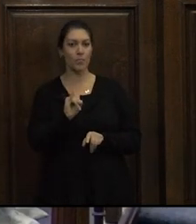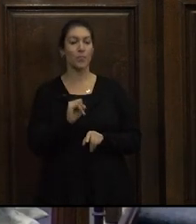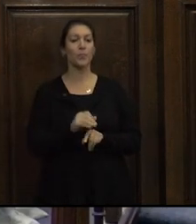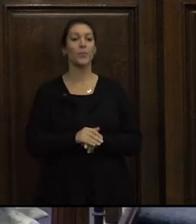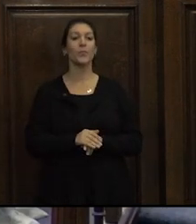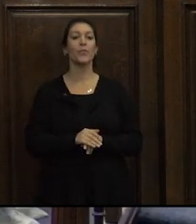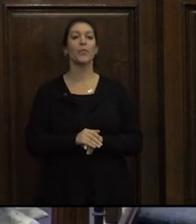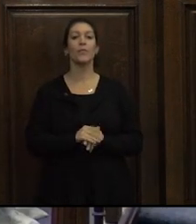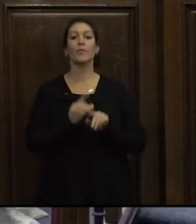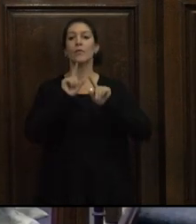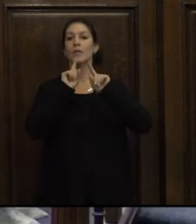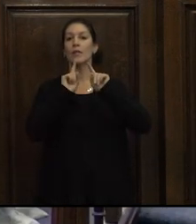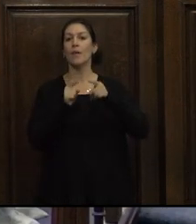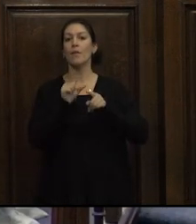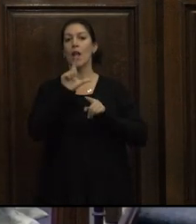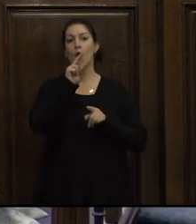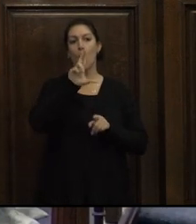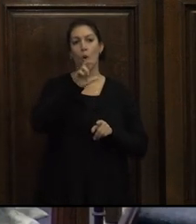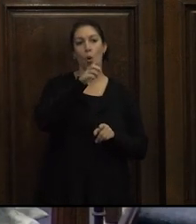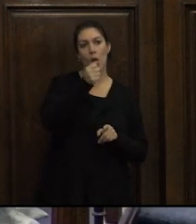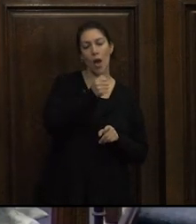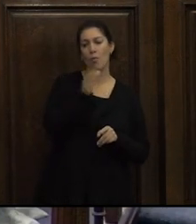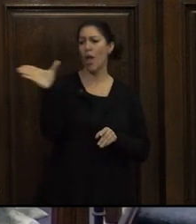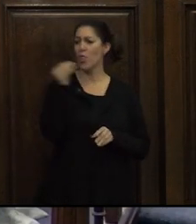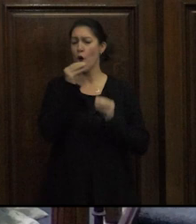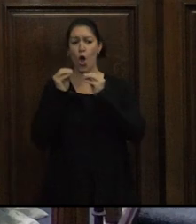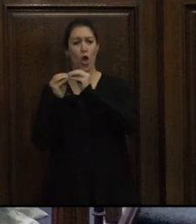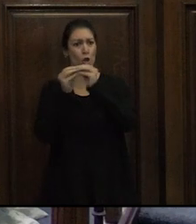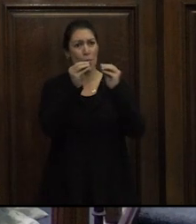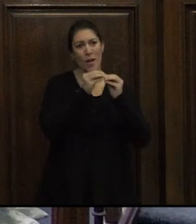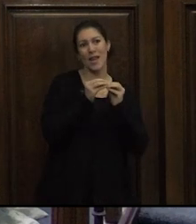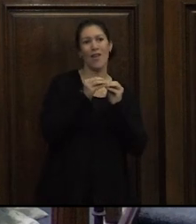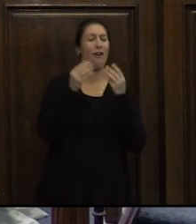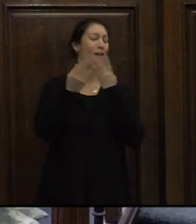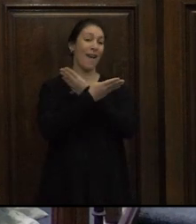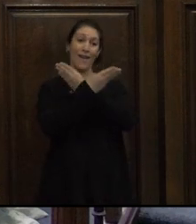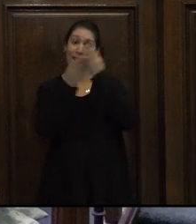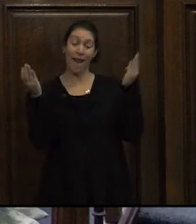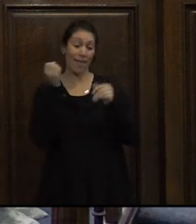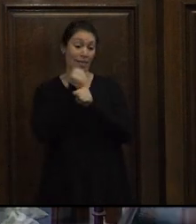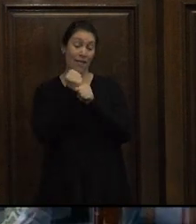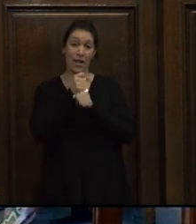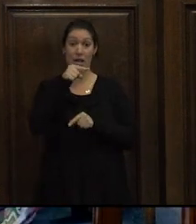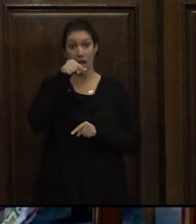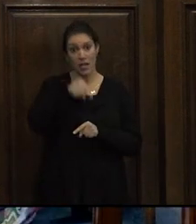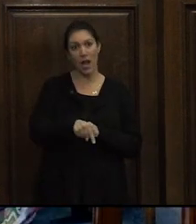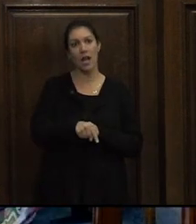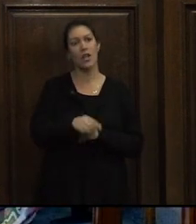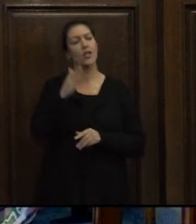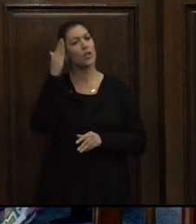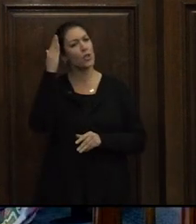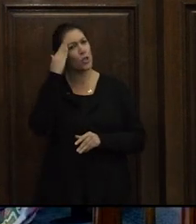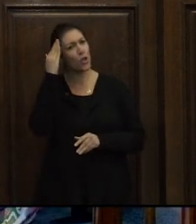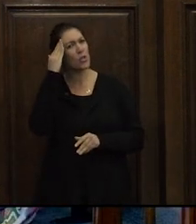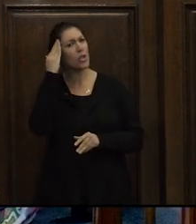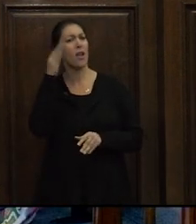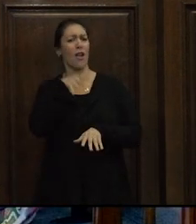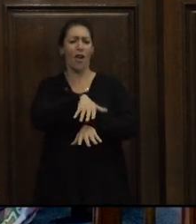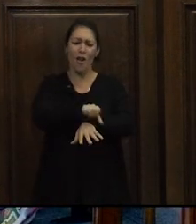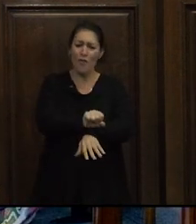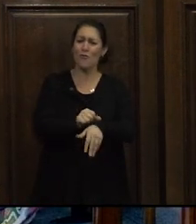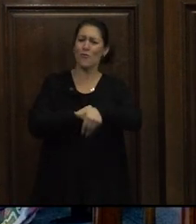a Lula, a Thaís, a todos los compañeros de Servicios Generales. Sé que ha sido un gran